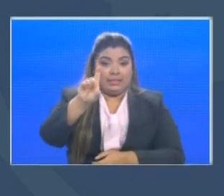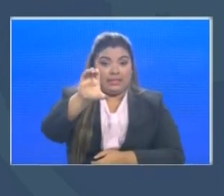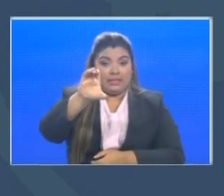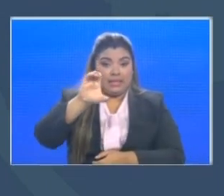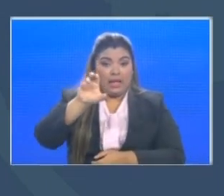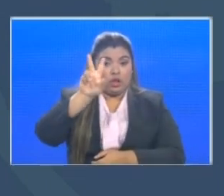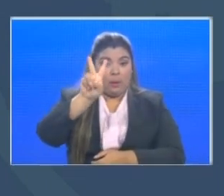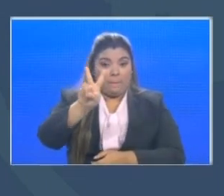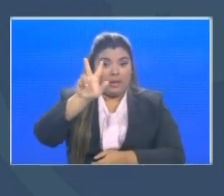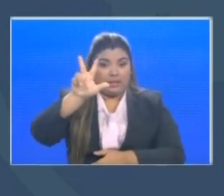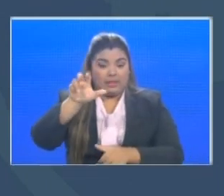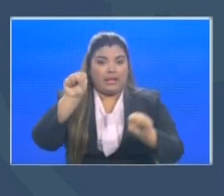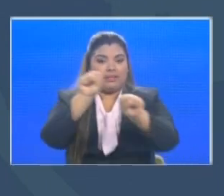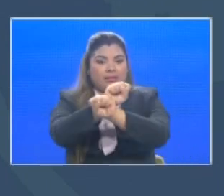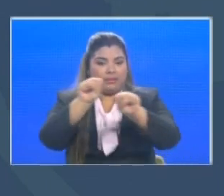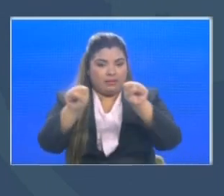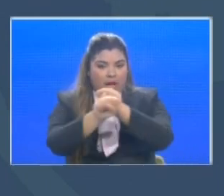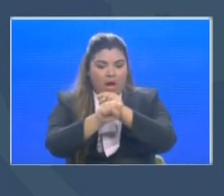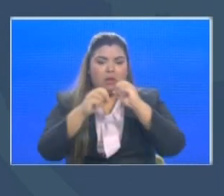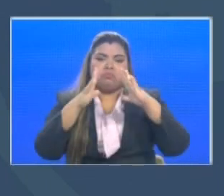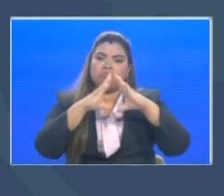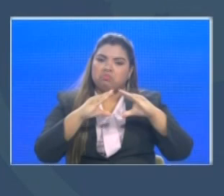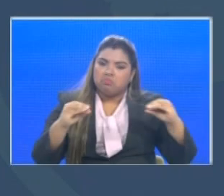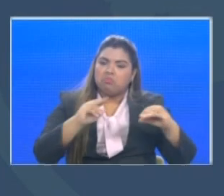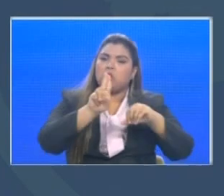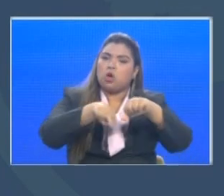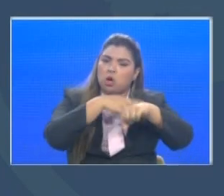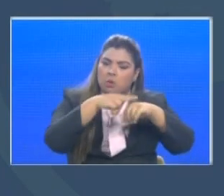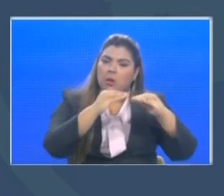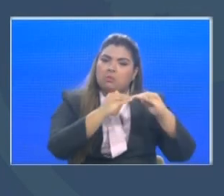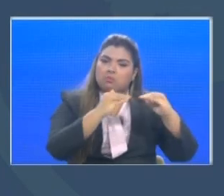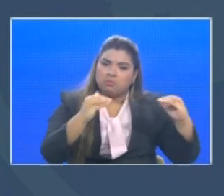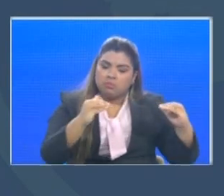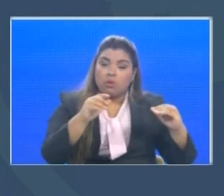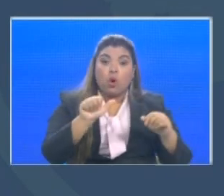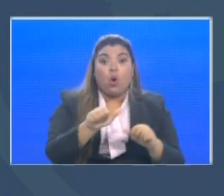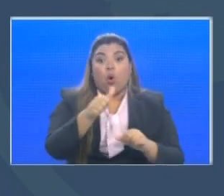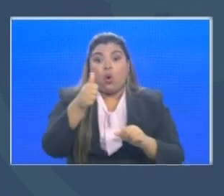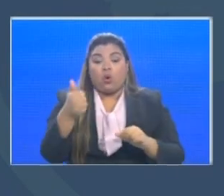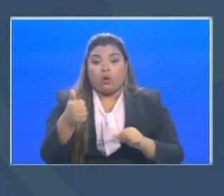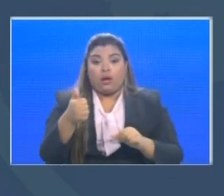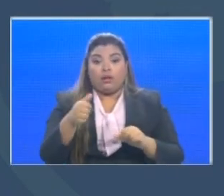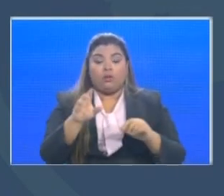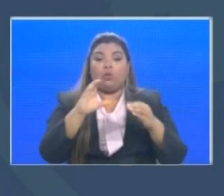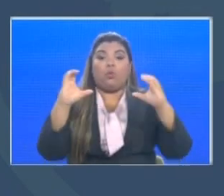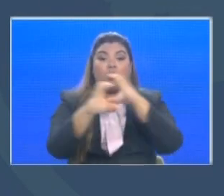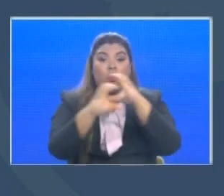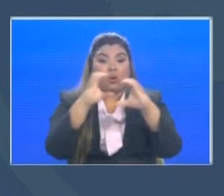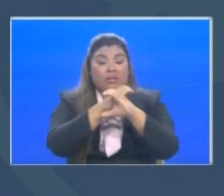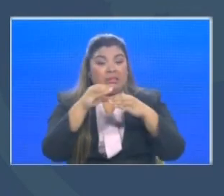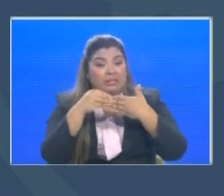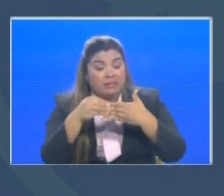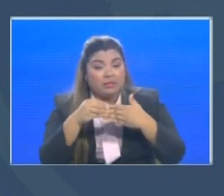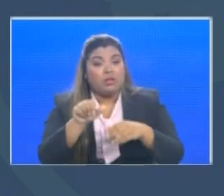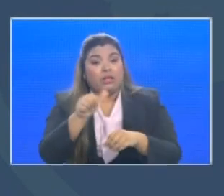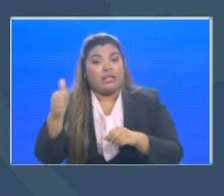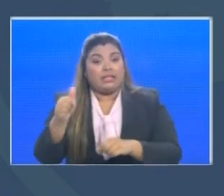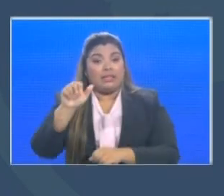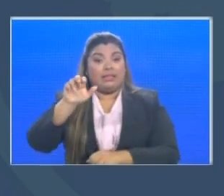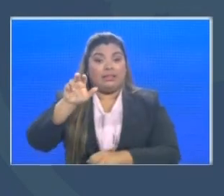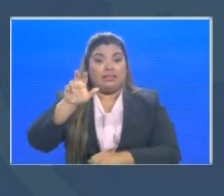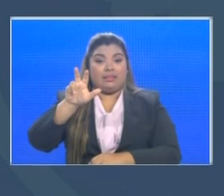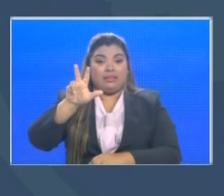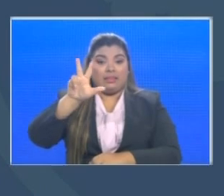123 en sala, 50 en UCI, en unidades de cuidados intensivos, y 30 es lamentable